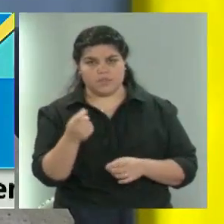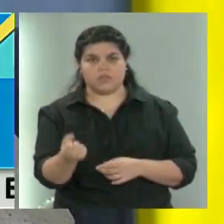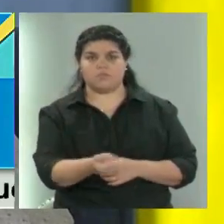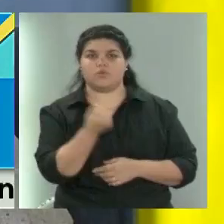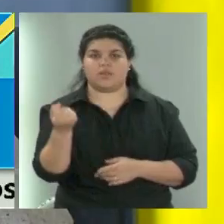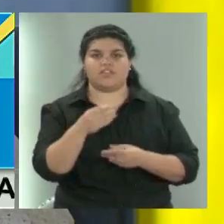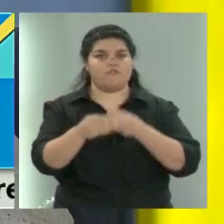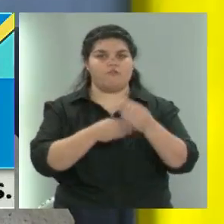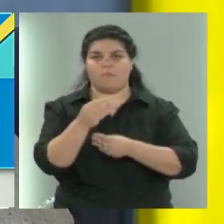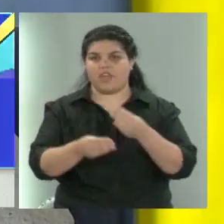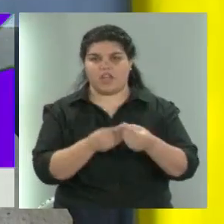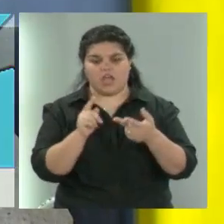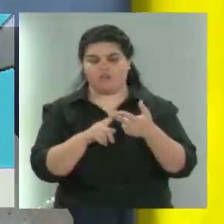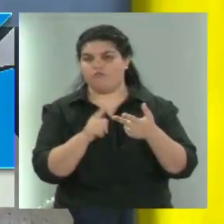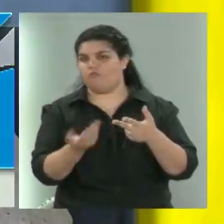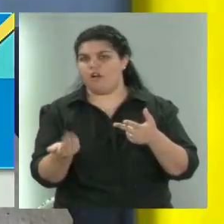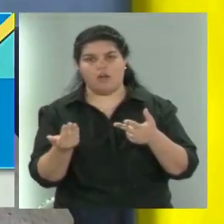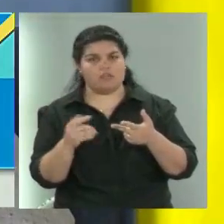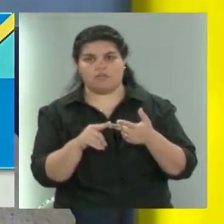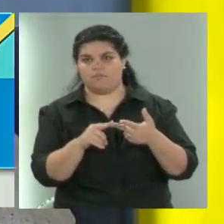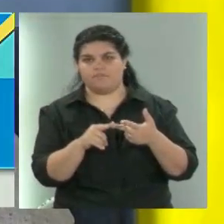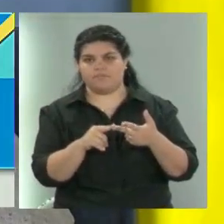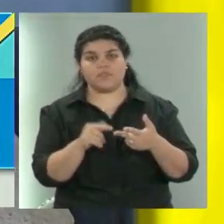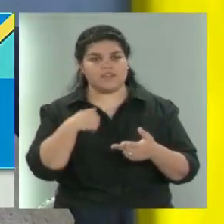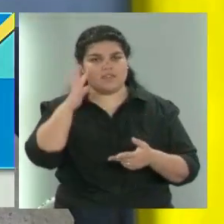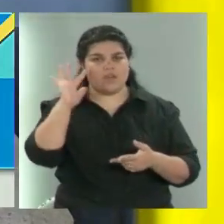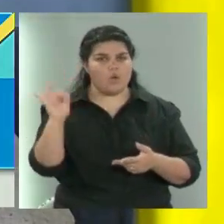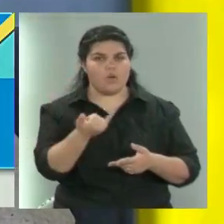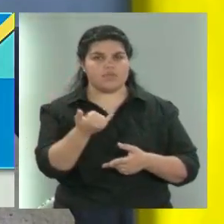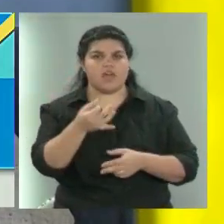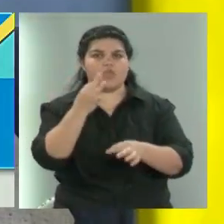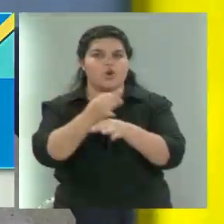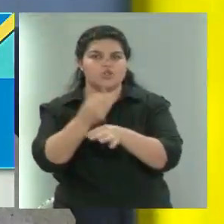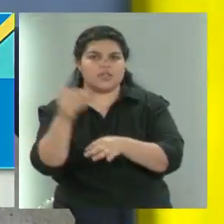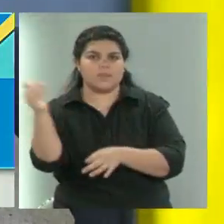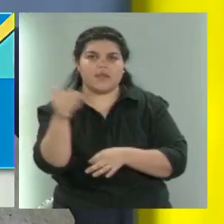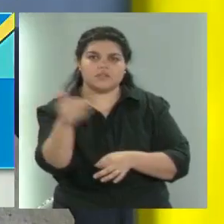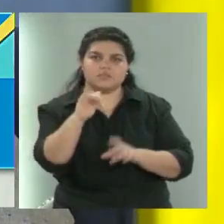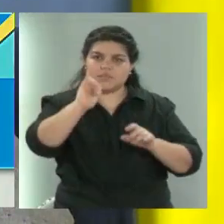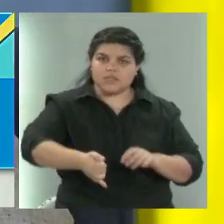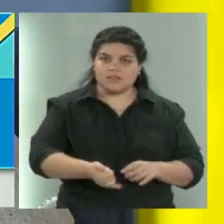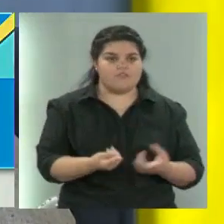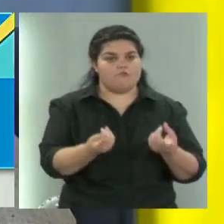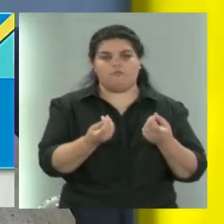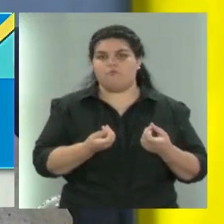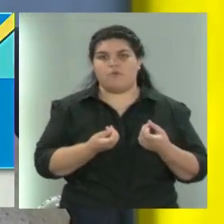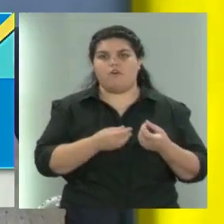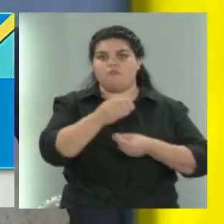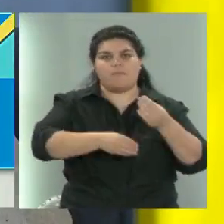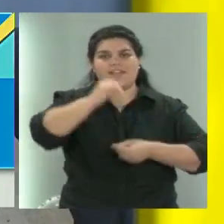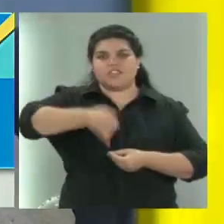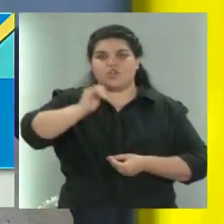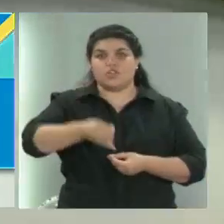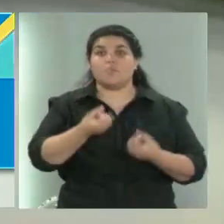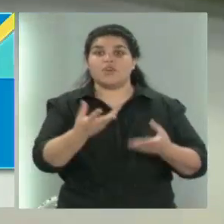ser la familia. Pero ahí la familia, si ve que participa el docente, va a tener que participar necesariamente porque se trata de su